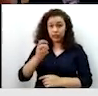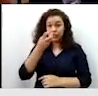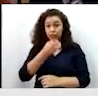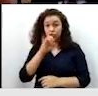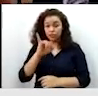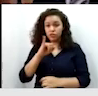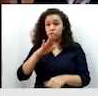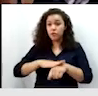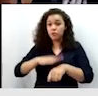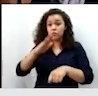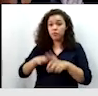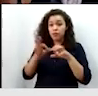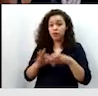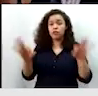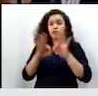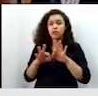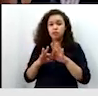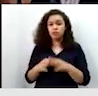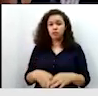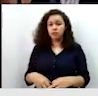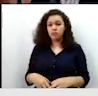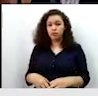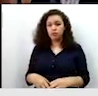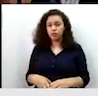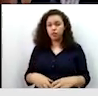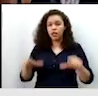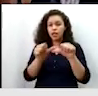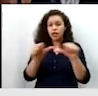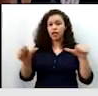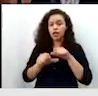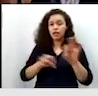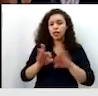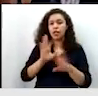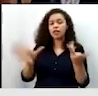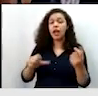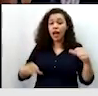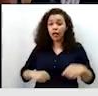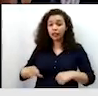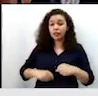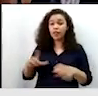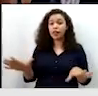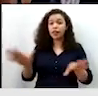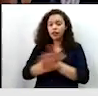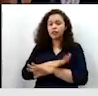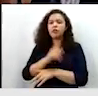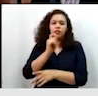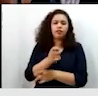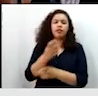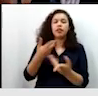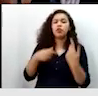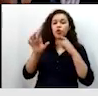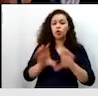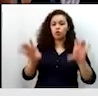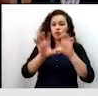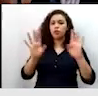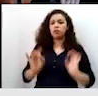lo más importante aquí y dentro de nuestras áreas de trabajo cada vez que cambiemos de actividad. Es decir, si yo estoy en la computadora y de